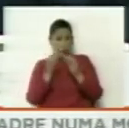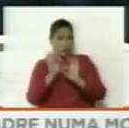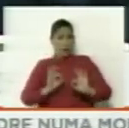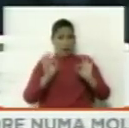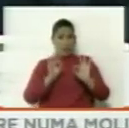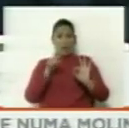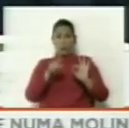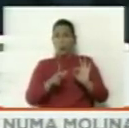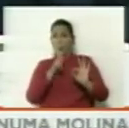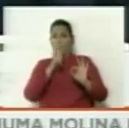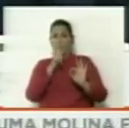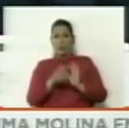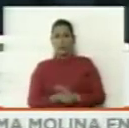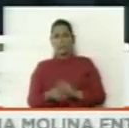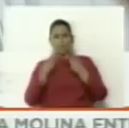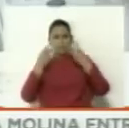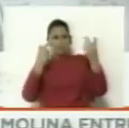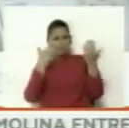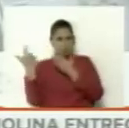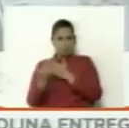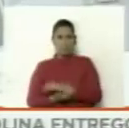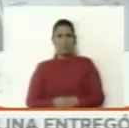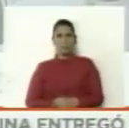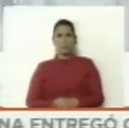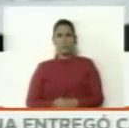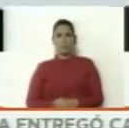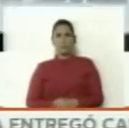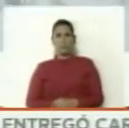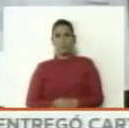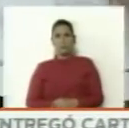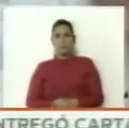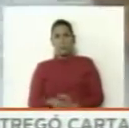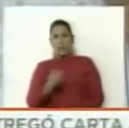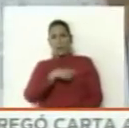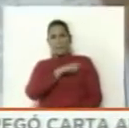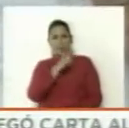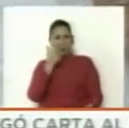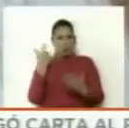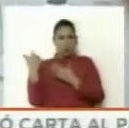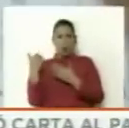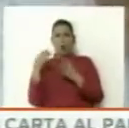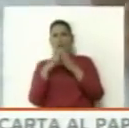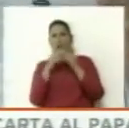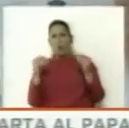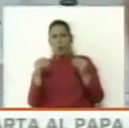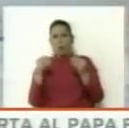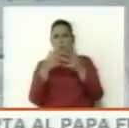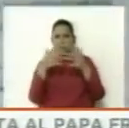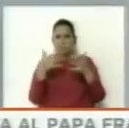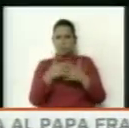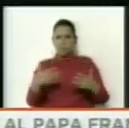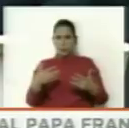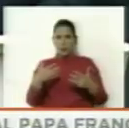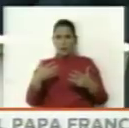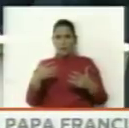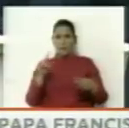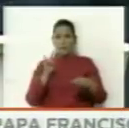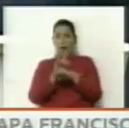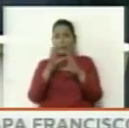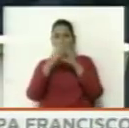están lo que salió publicado en el portal Panam Post español con todas las llamadas facturas falsificadas, todas